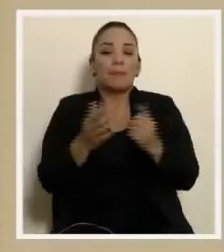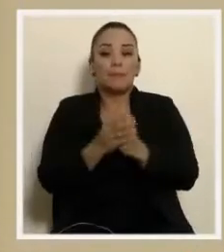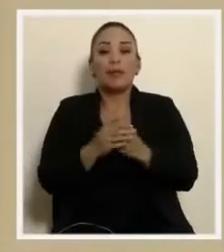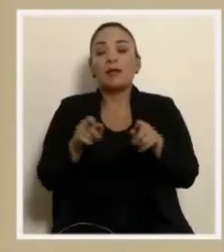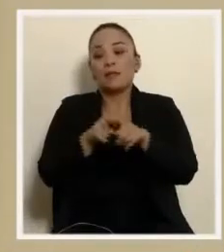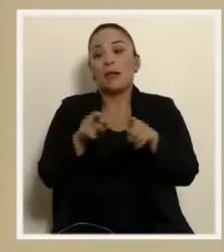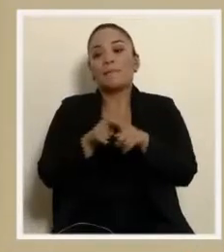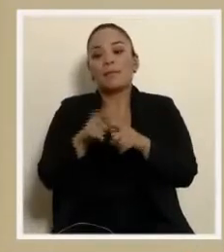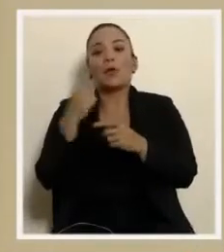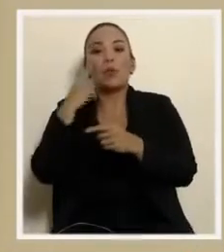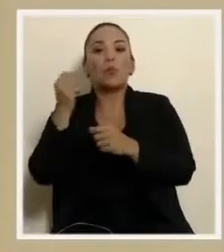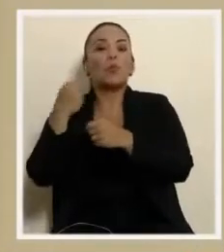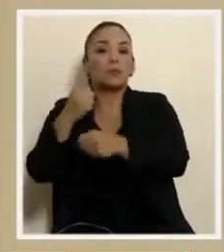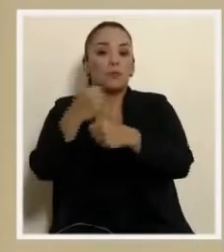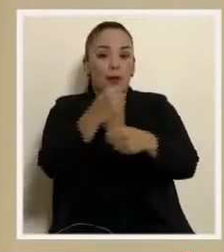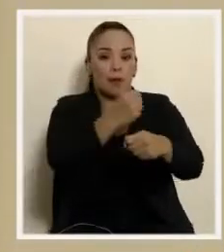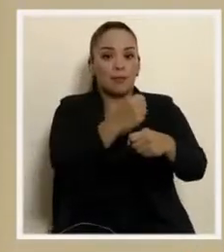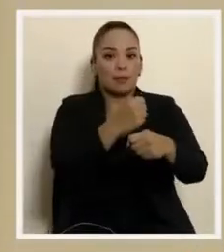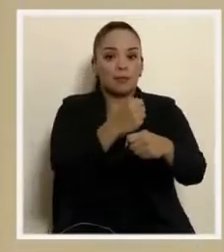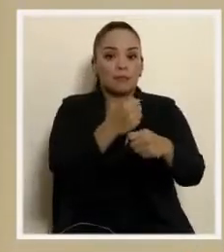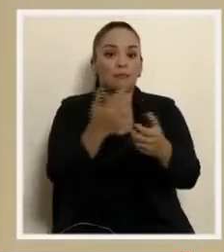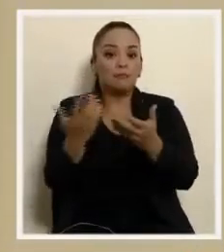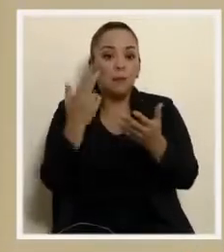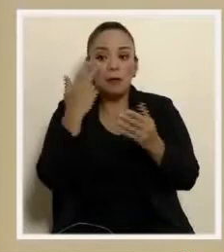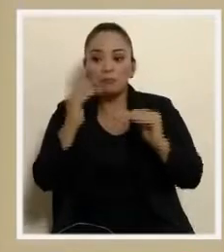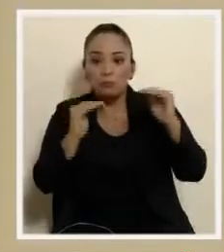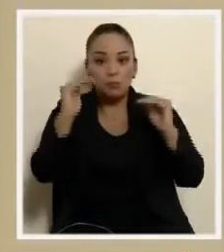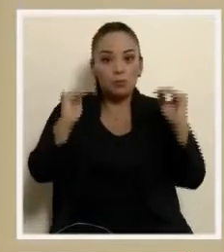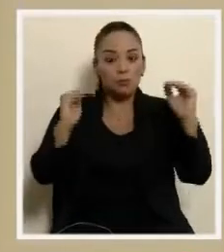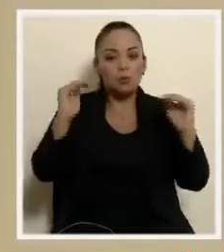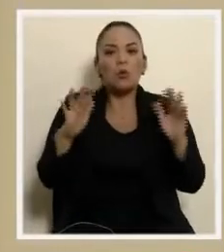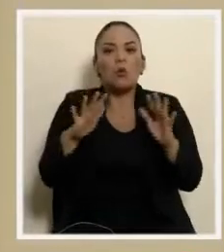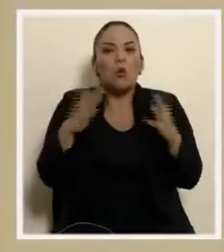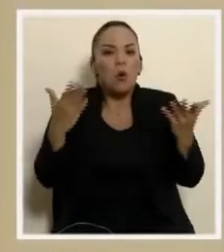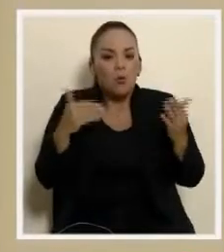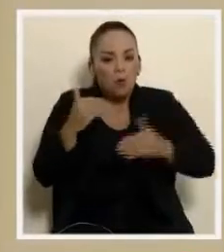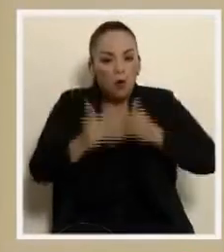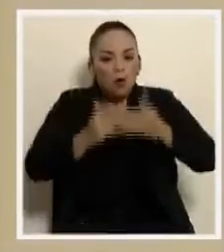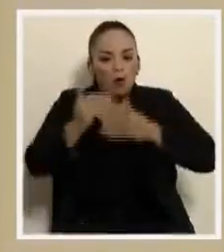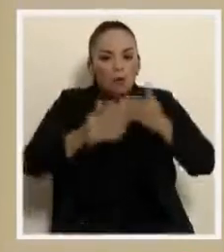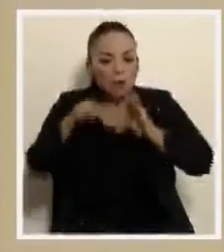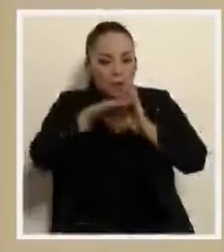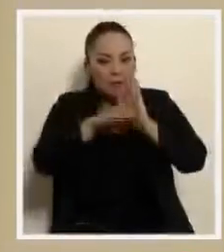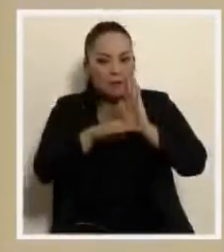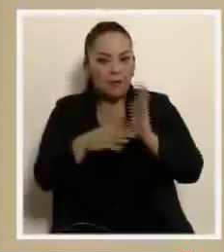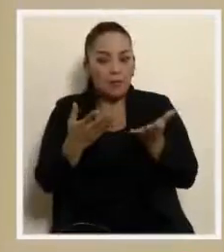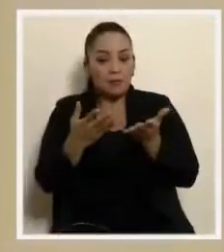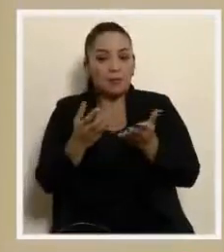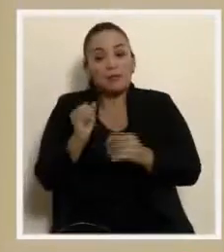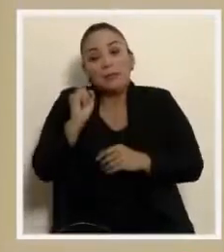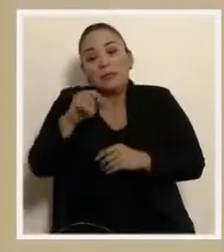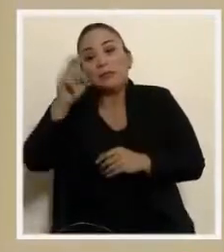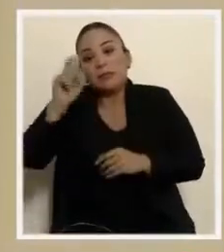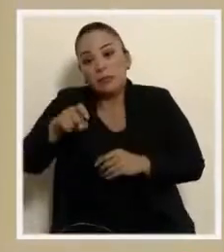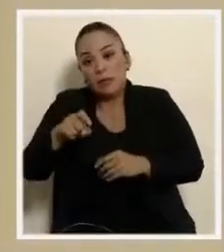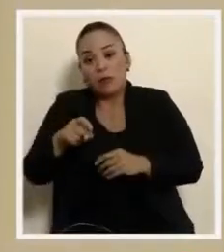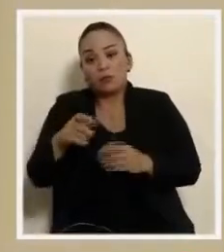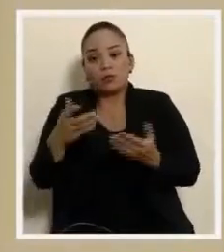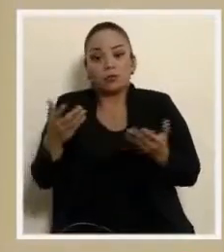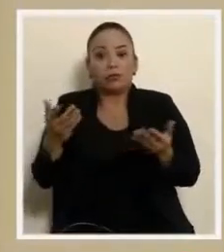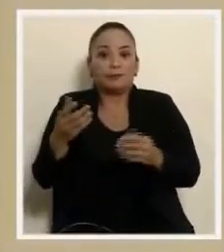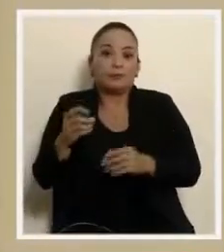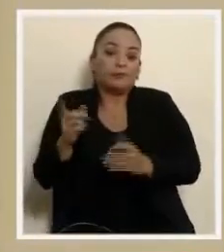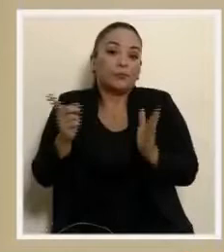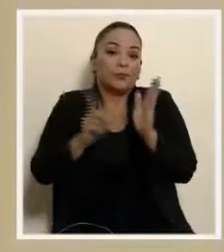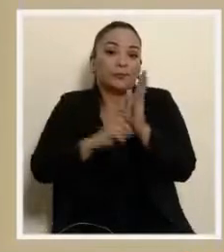el sector municipal, para poder calibrar cómo es que vamos a avanzar en esas medidas en caso que tengamos que llegar al nivel de alerta roja en algún